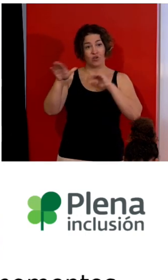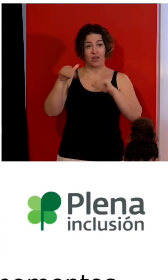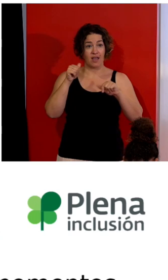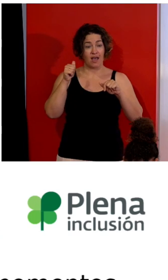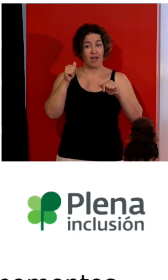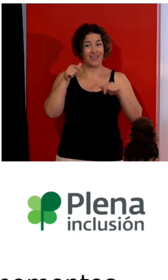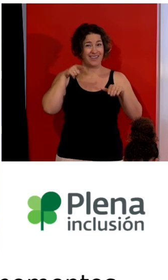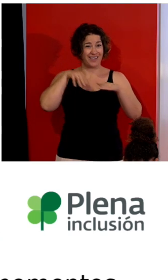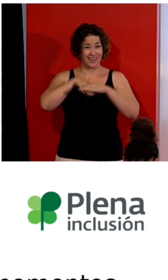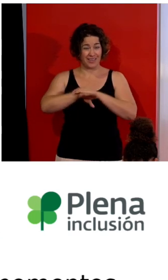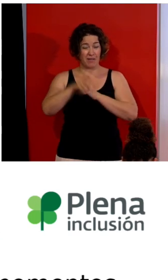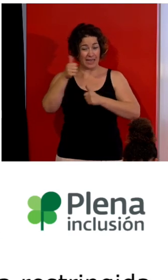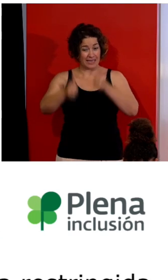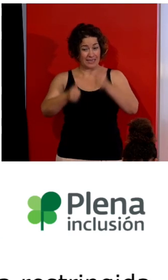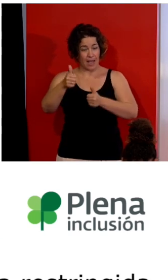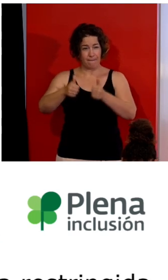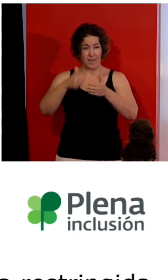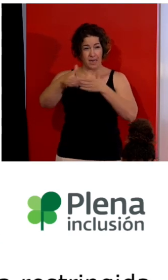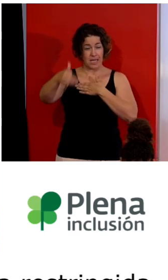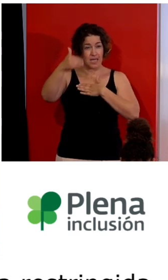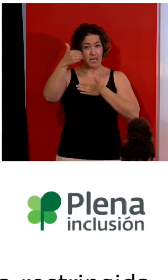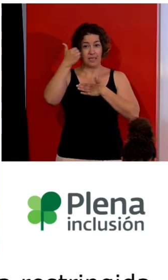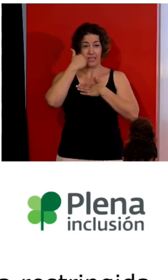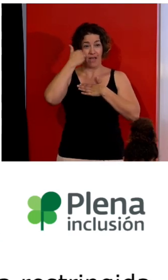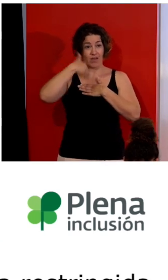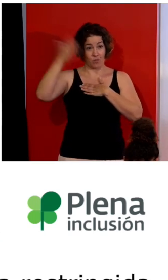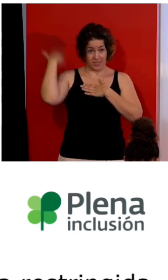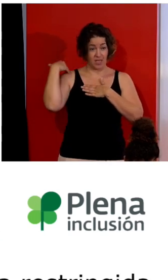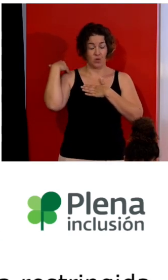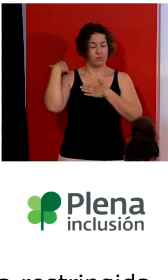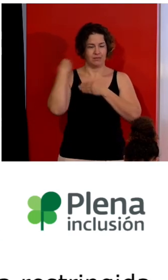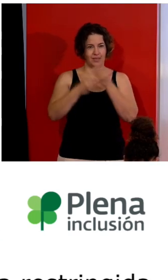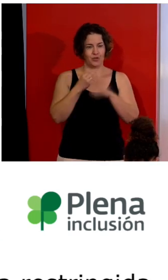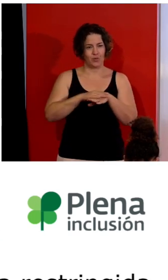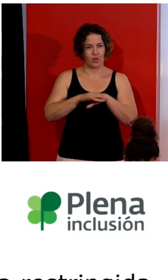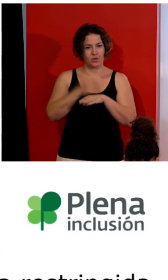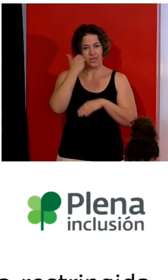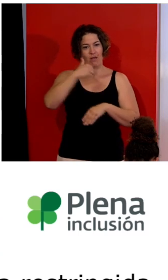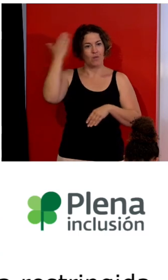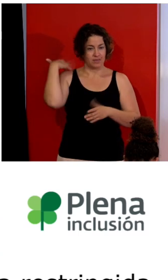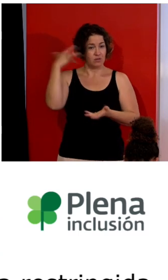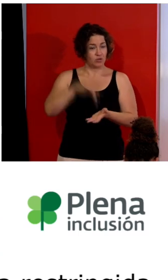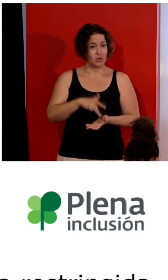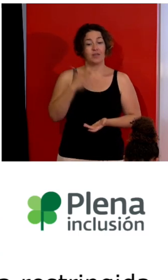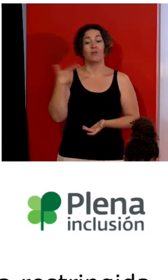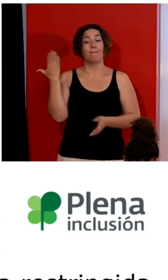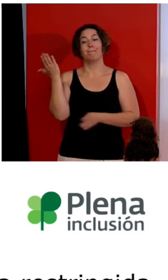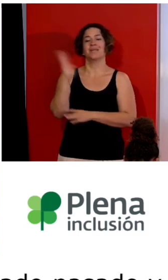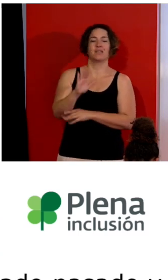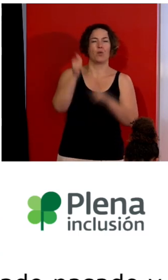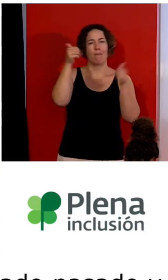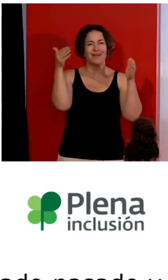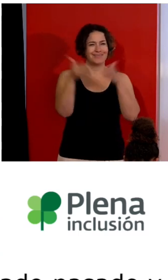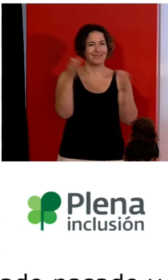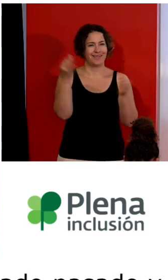restringida, creo que el examen se realizó el sábado pasado y la presentación sobre todo se